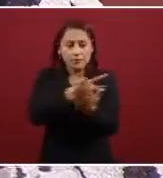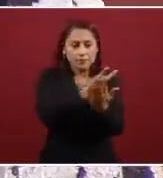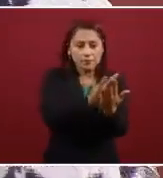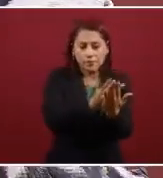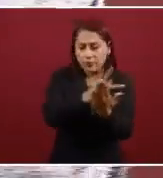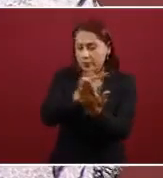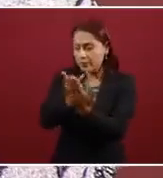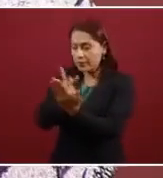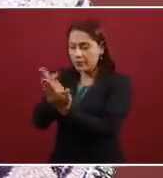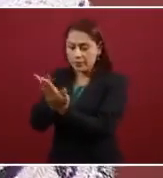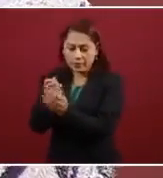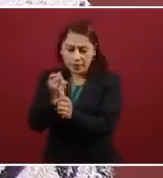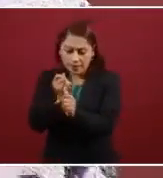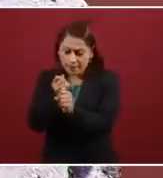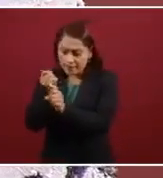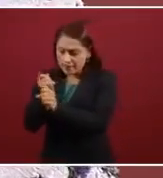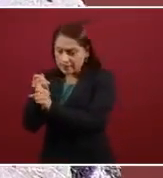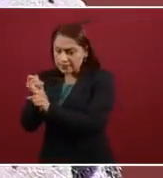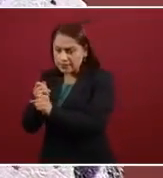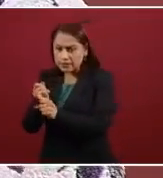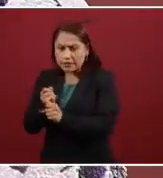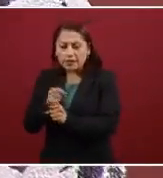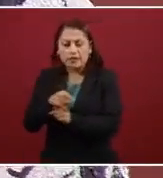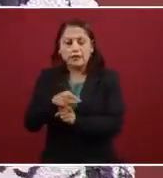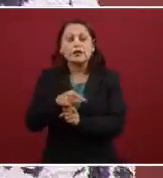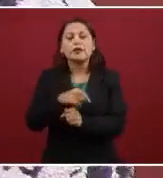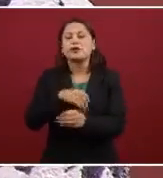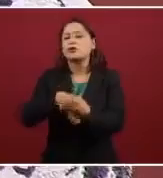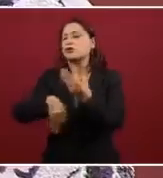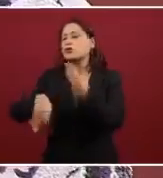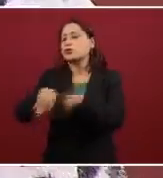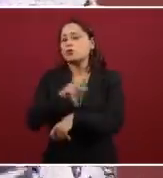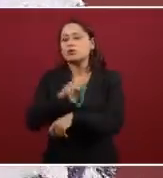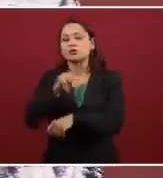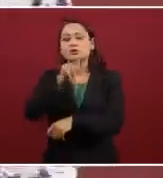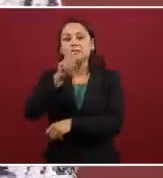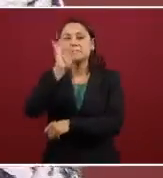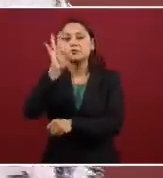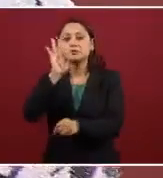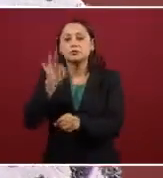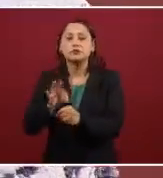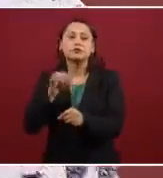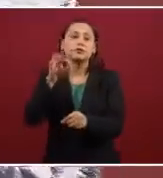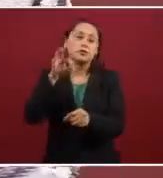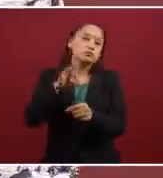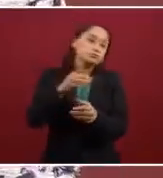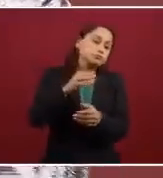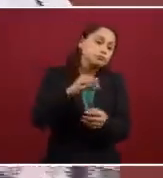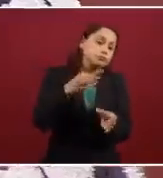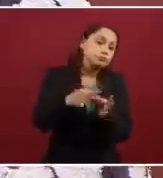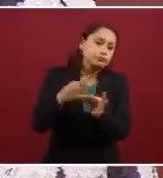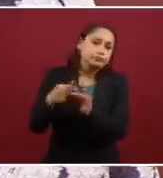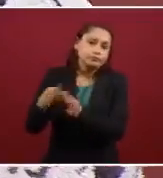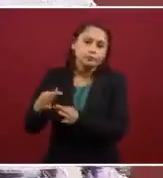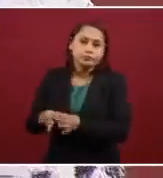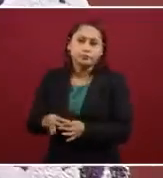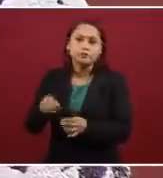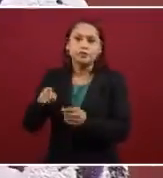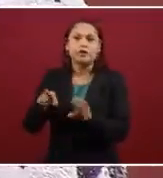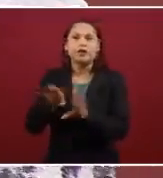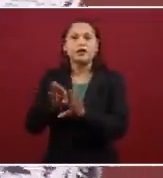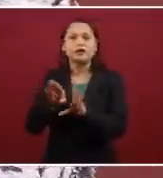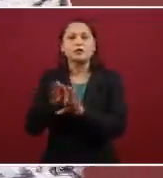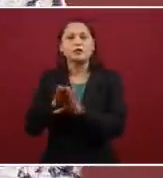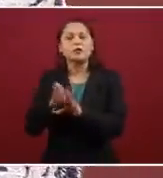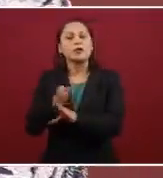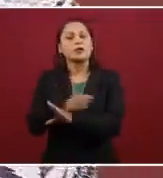hacer que todos ellos estén en cumplimiento y que sean muy transparentes de esto no es dumping, esto no es subvención, más bien no